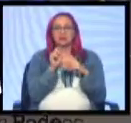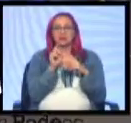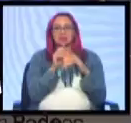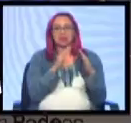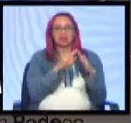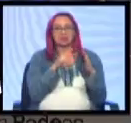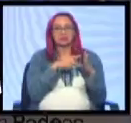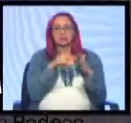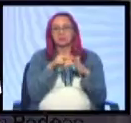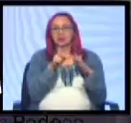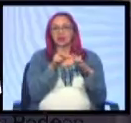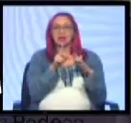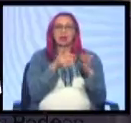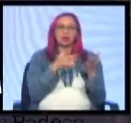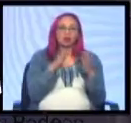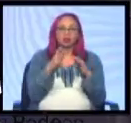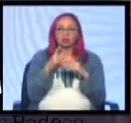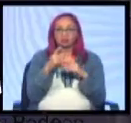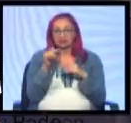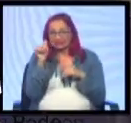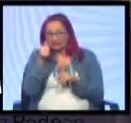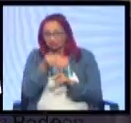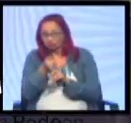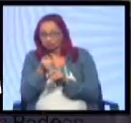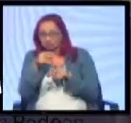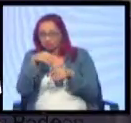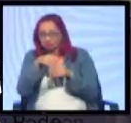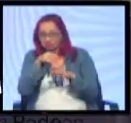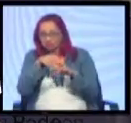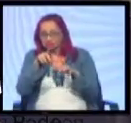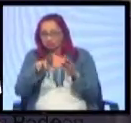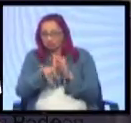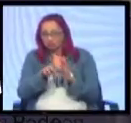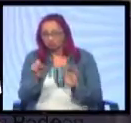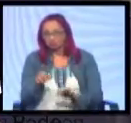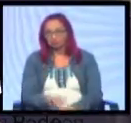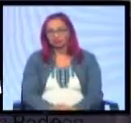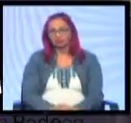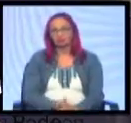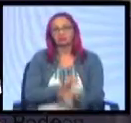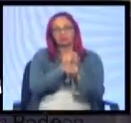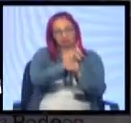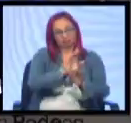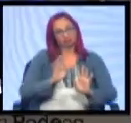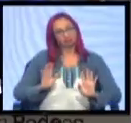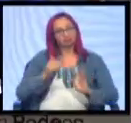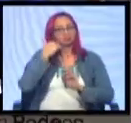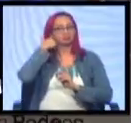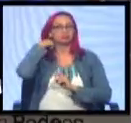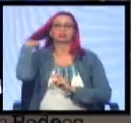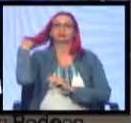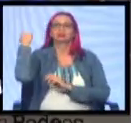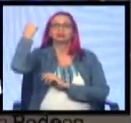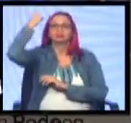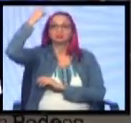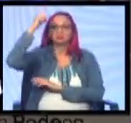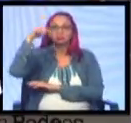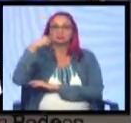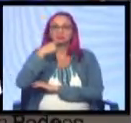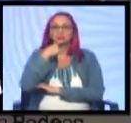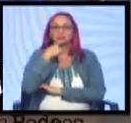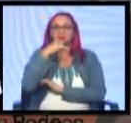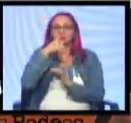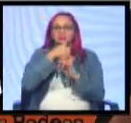o el pago de la luz? ¿Eso también entra dentro de esas ilegalidades? Efectivamente. Debemos partir que